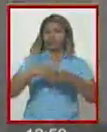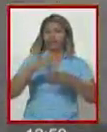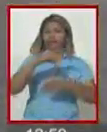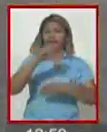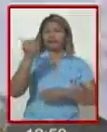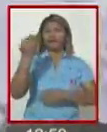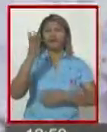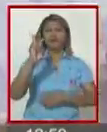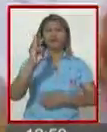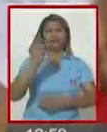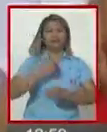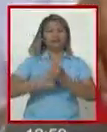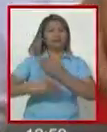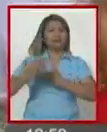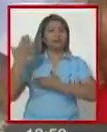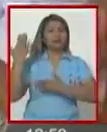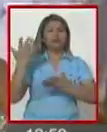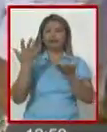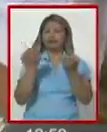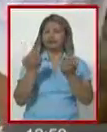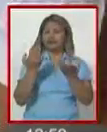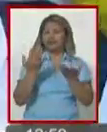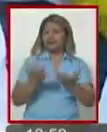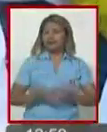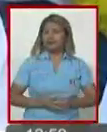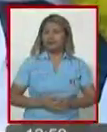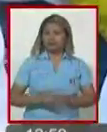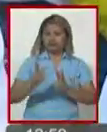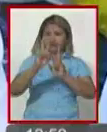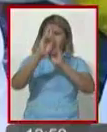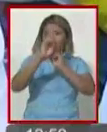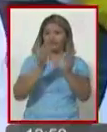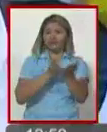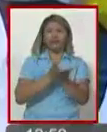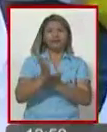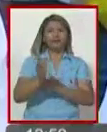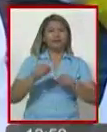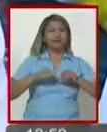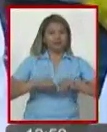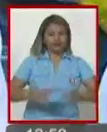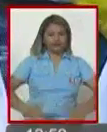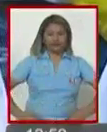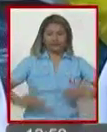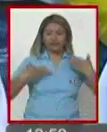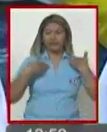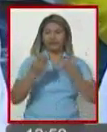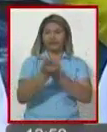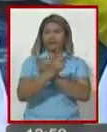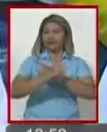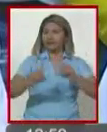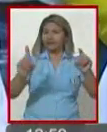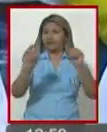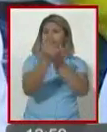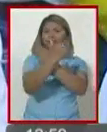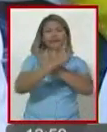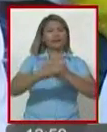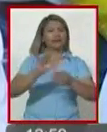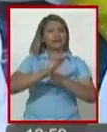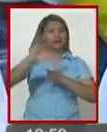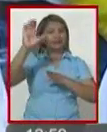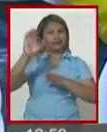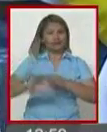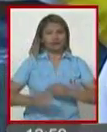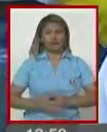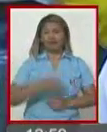2016 que queremos que se respete el derecho de seguir viviendo en democracia y con libertades plenas